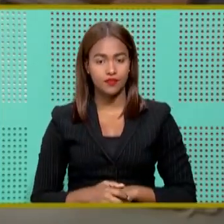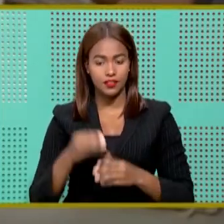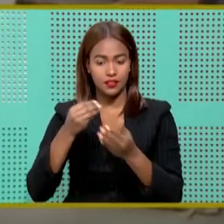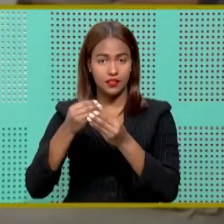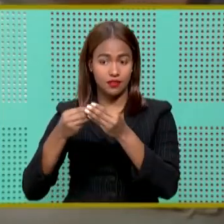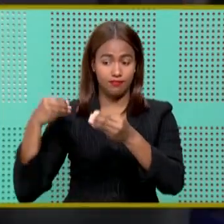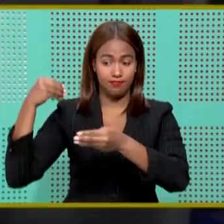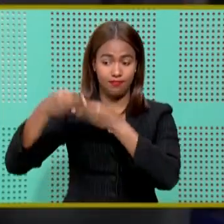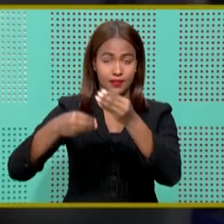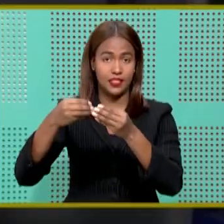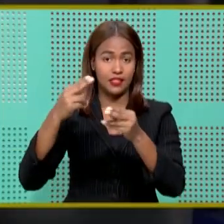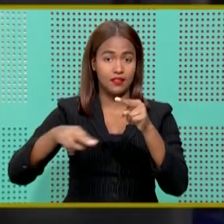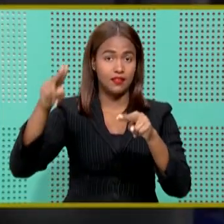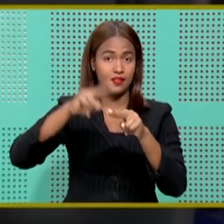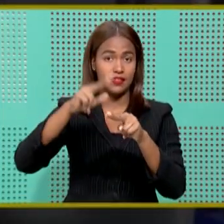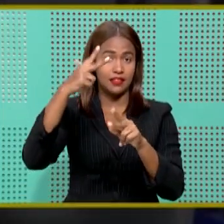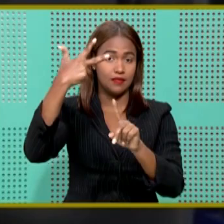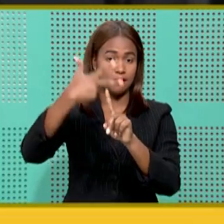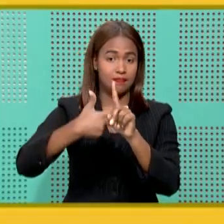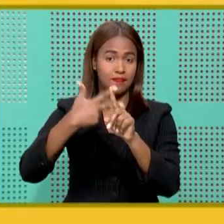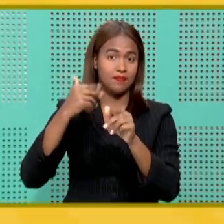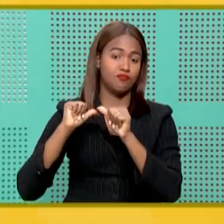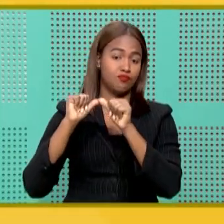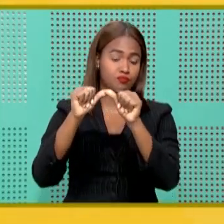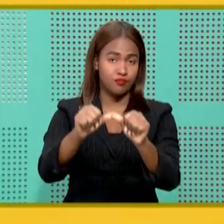Remesas crecen por tercer mes consecutivo.